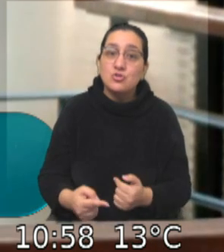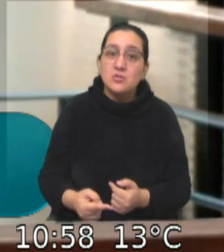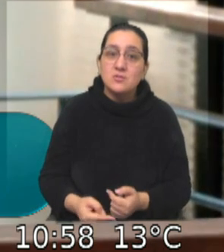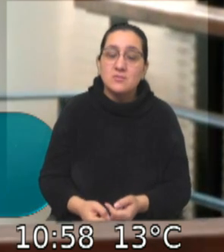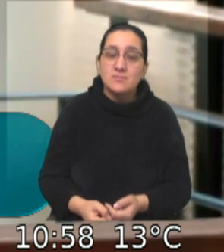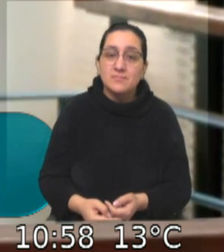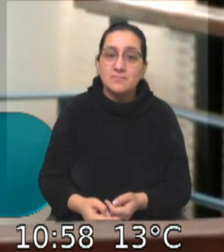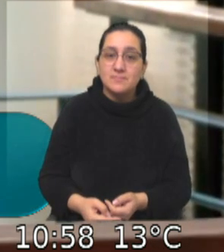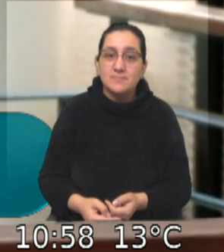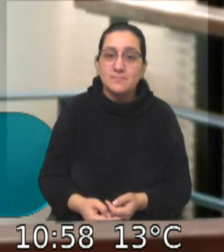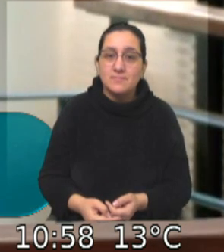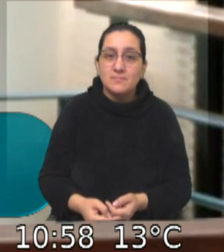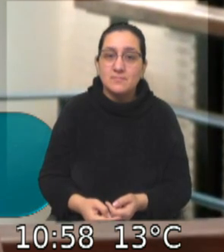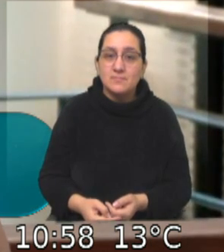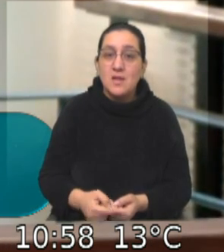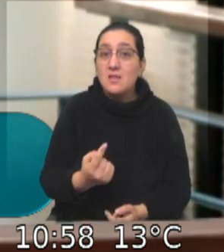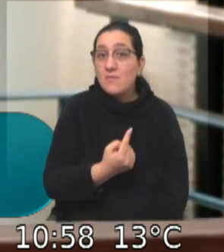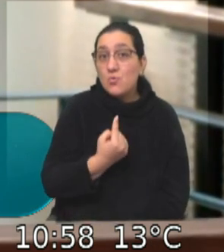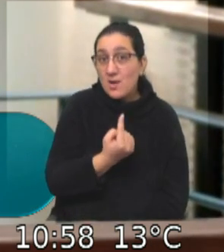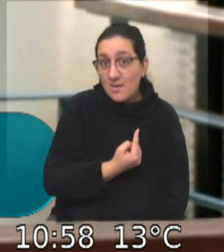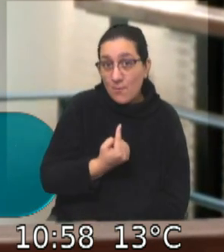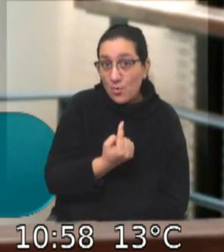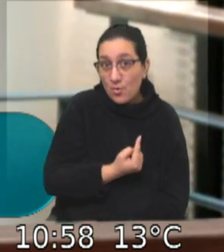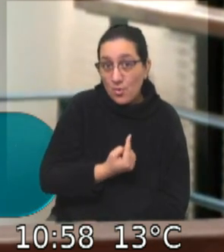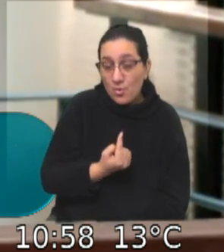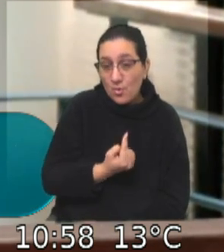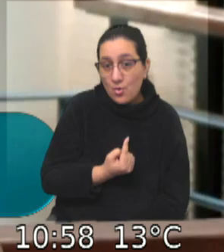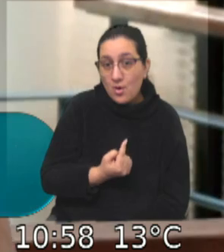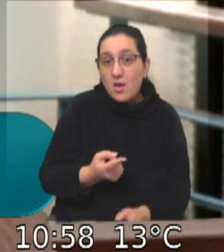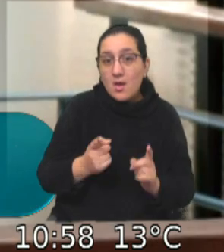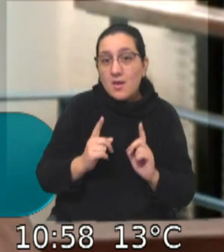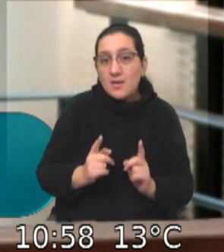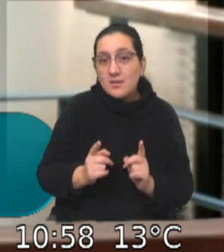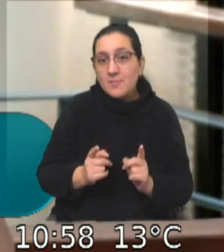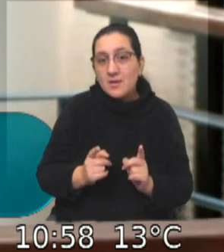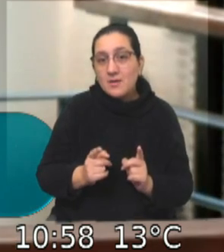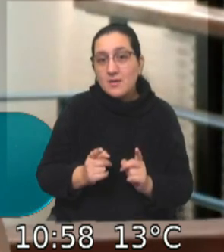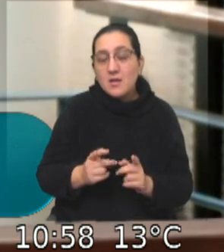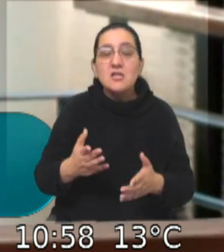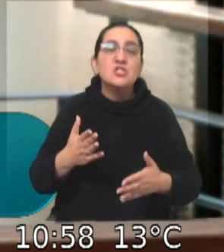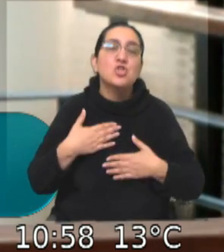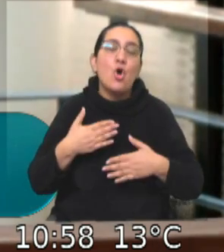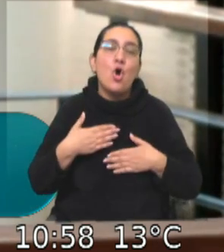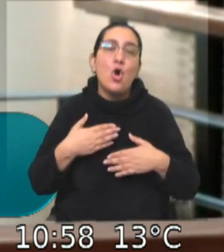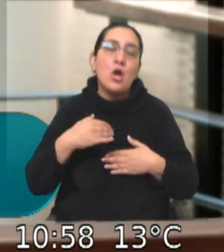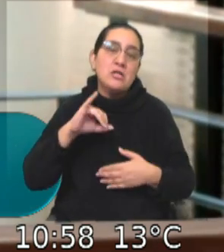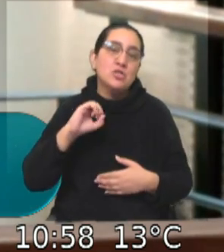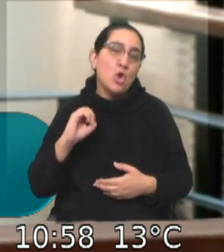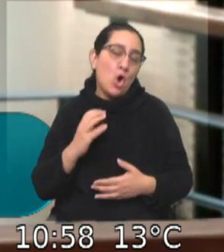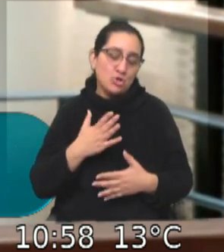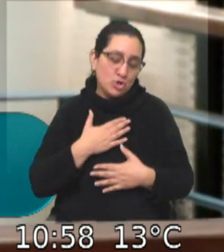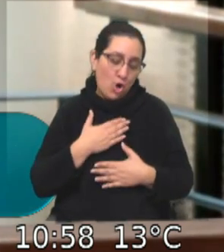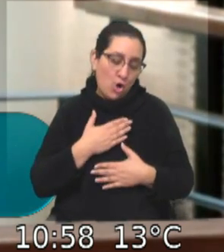sentido, el individualismo, como te decía, y también la gestión del yo, ¿no? Que tenemos muy arraigados también,